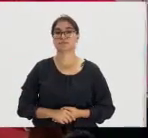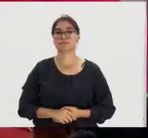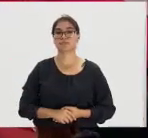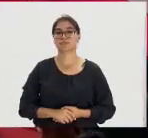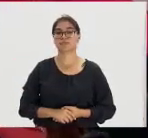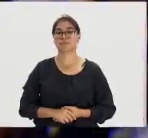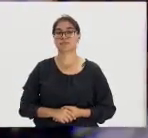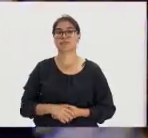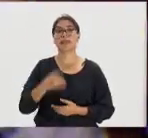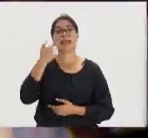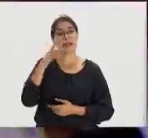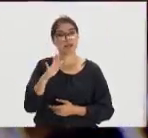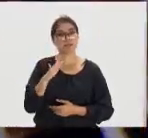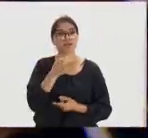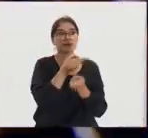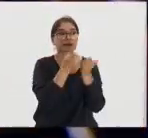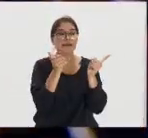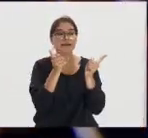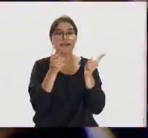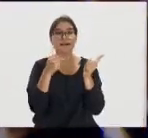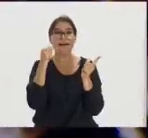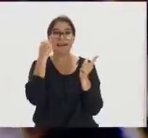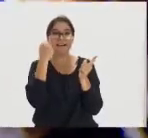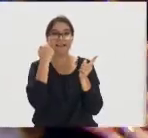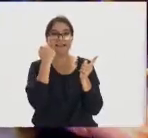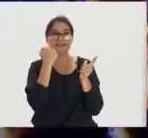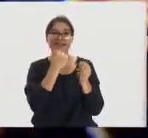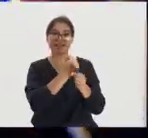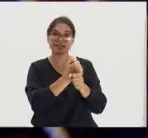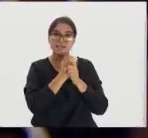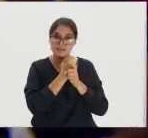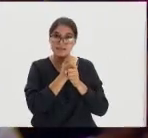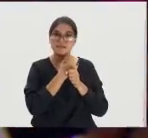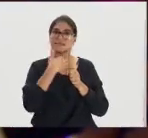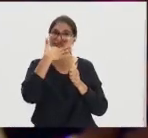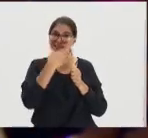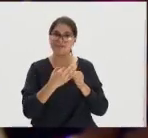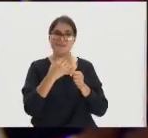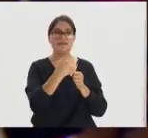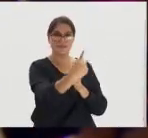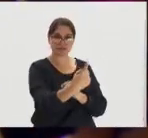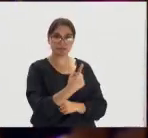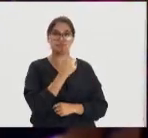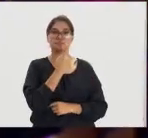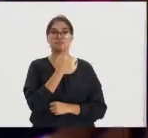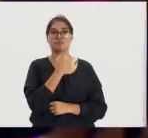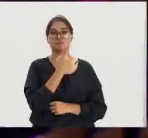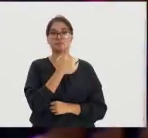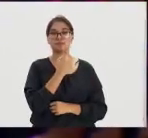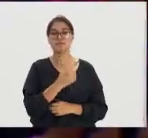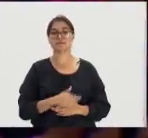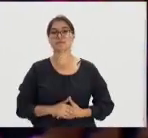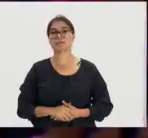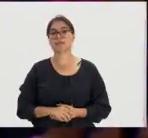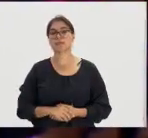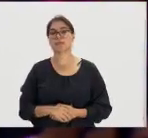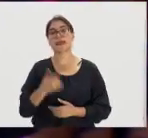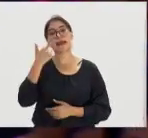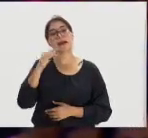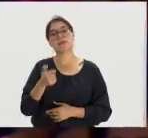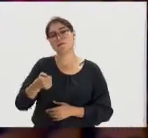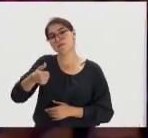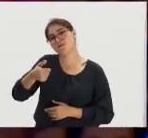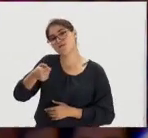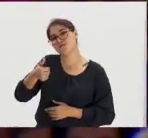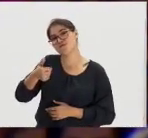te encuentra. Repítalo conmigo. El que te quiere, así dice un meme. Y está la policía botando la puerta de una